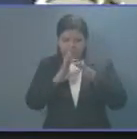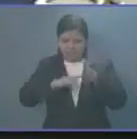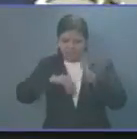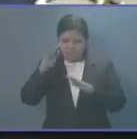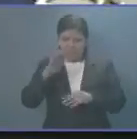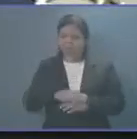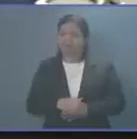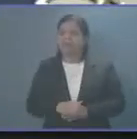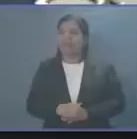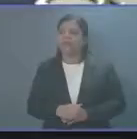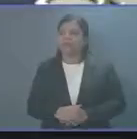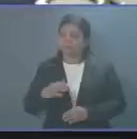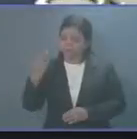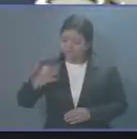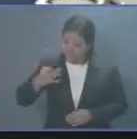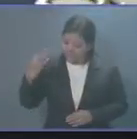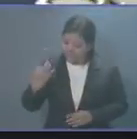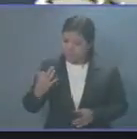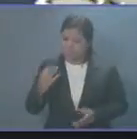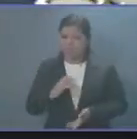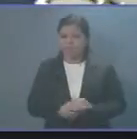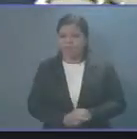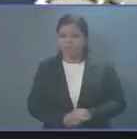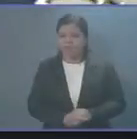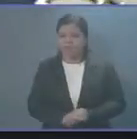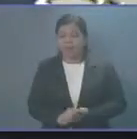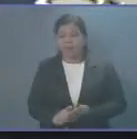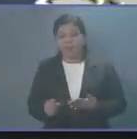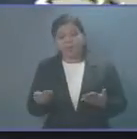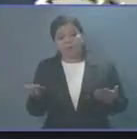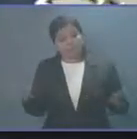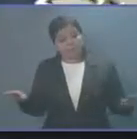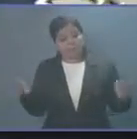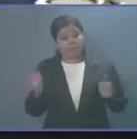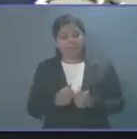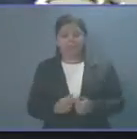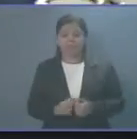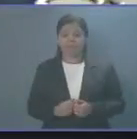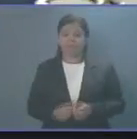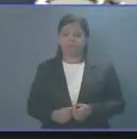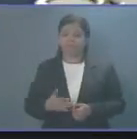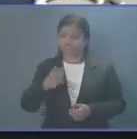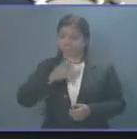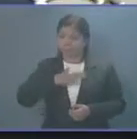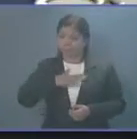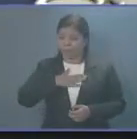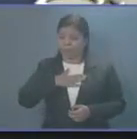deben tener. Así que, con estas palabras,